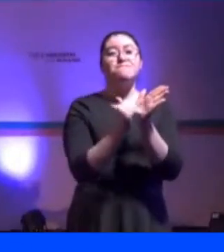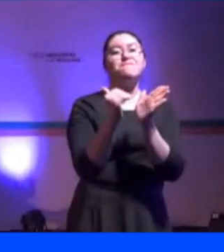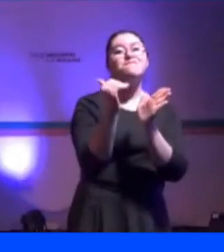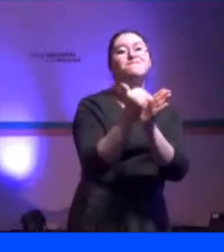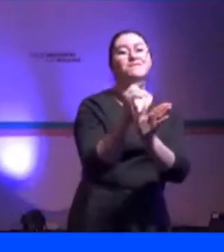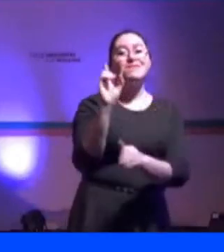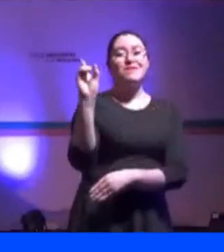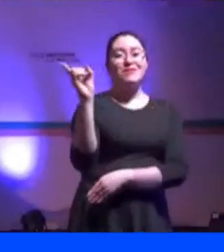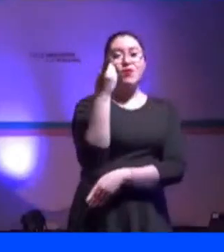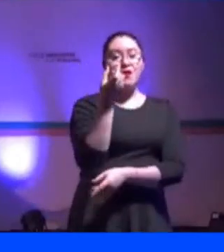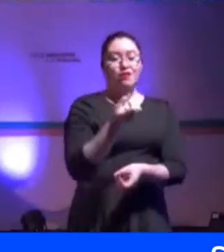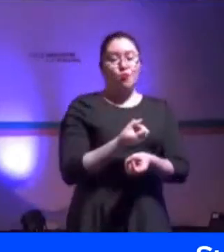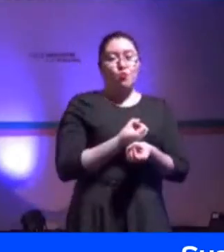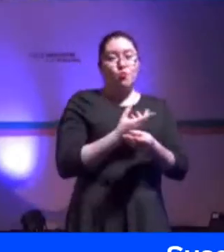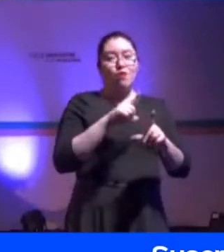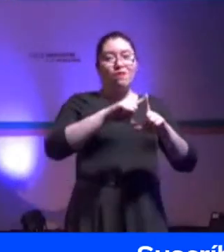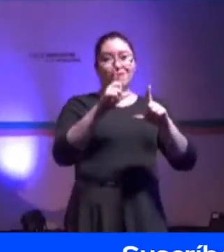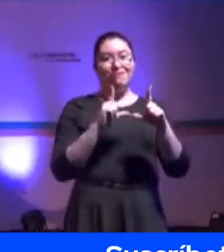dólares.